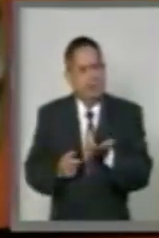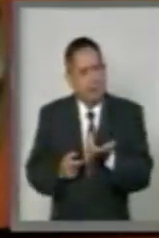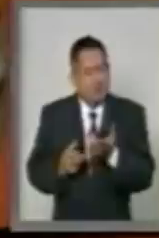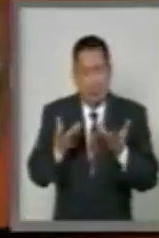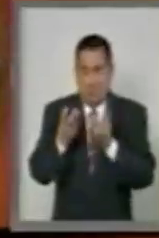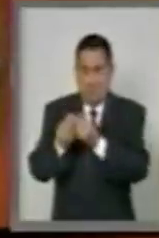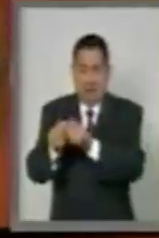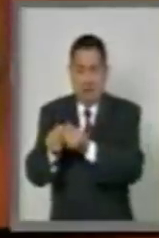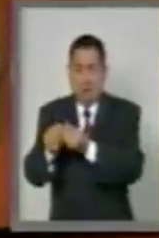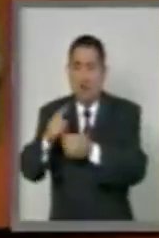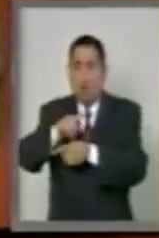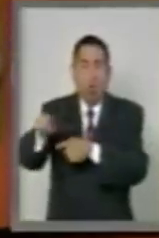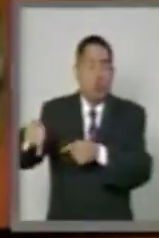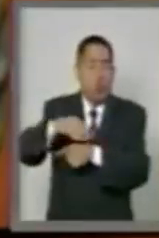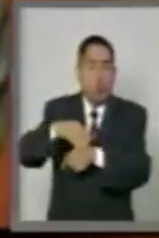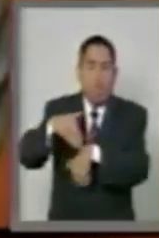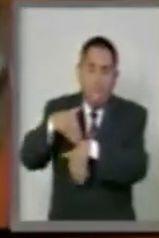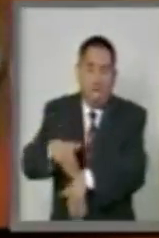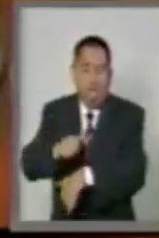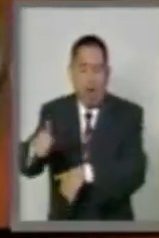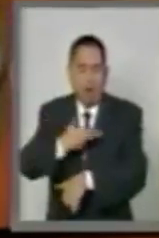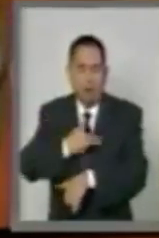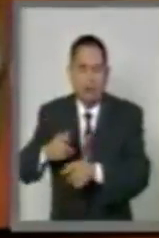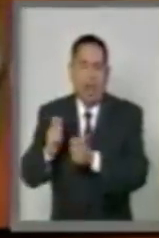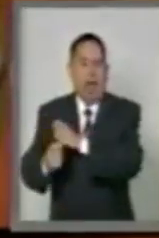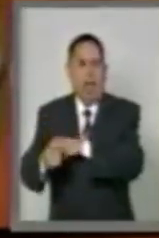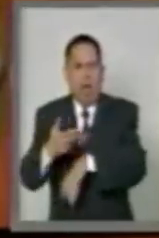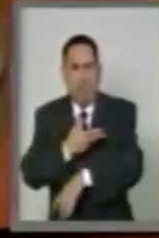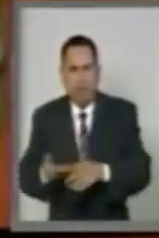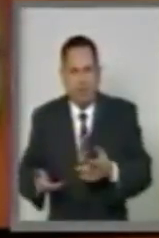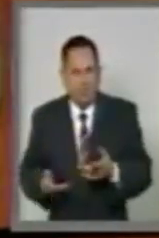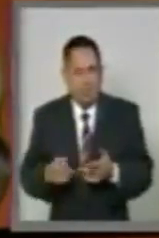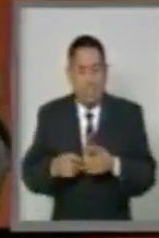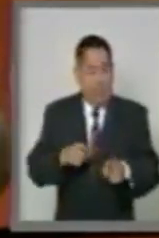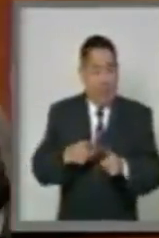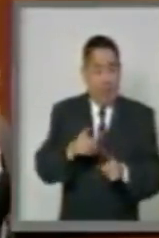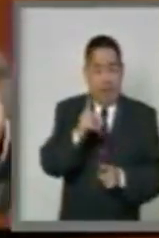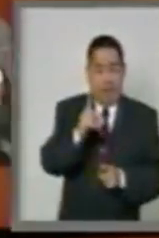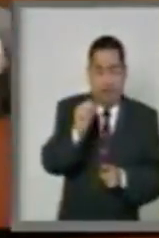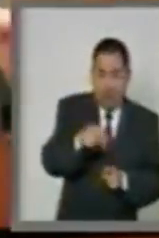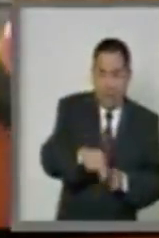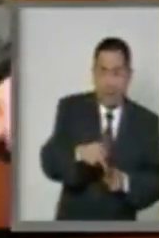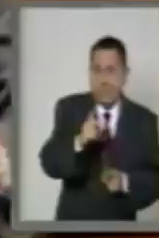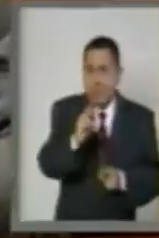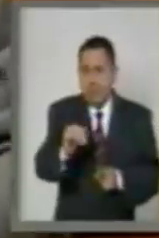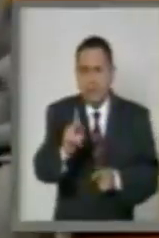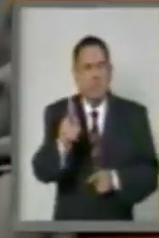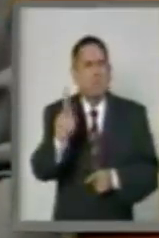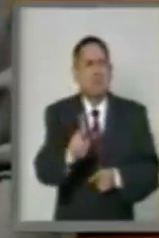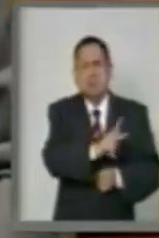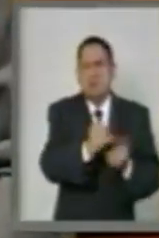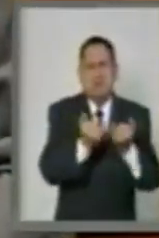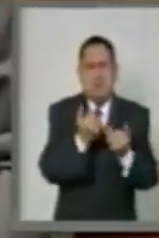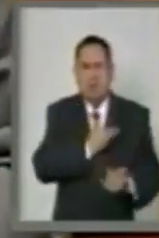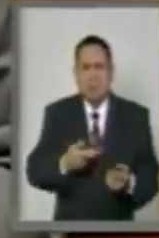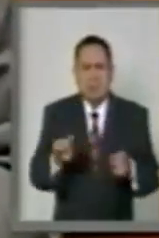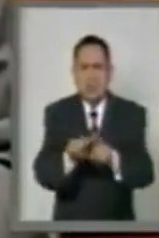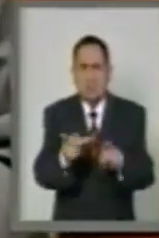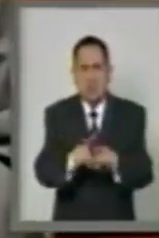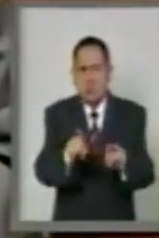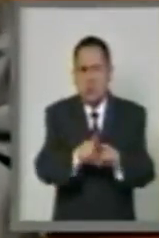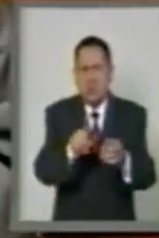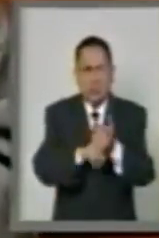derecha se someten y entonces cambian presidentes panistas y presidentes priistas igualitos, con